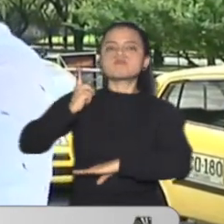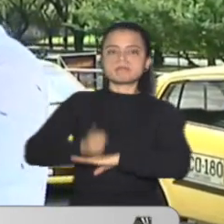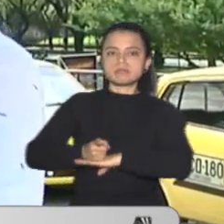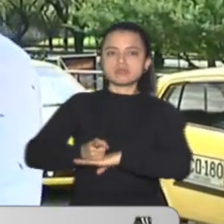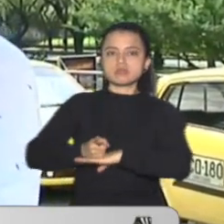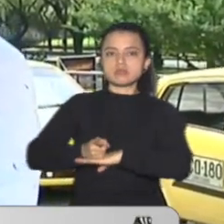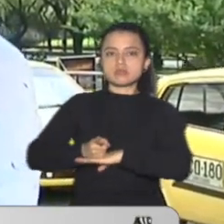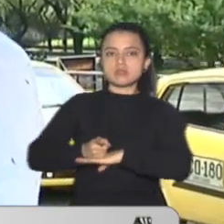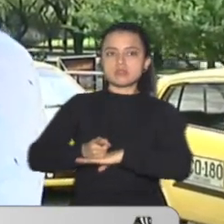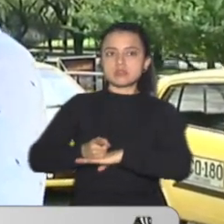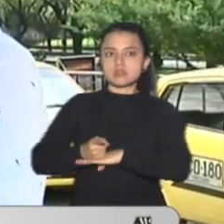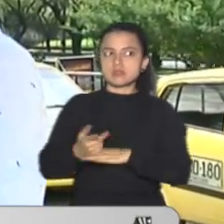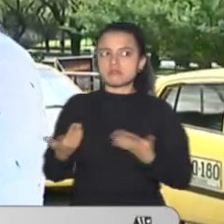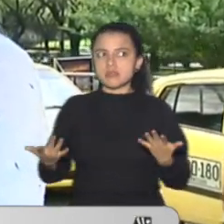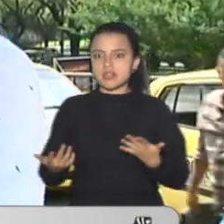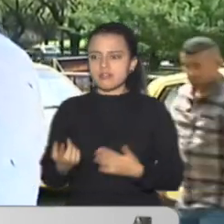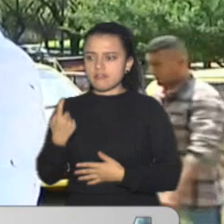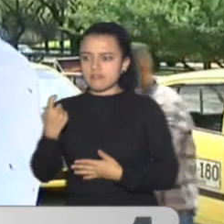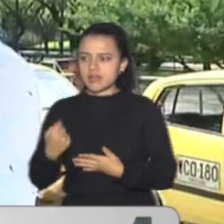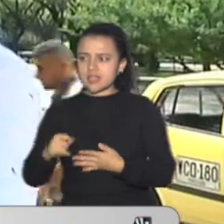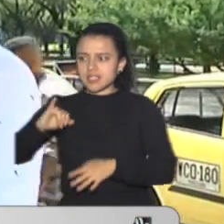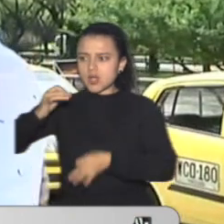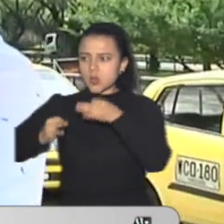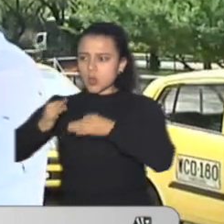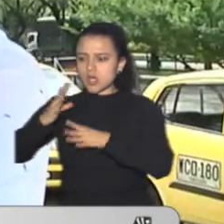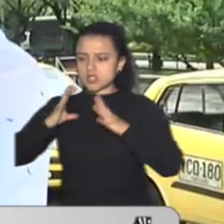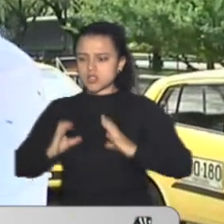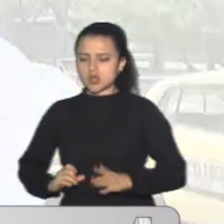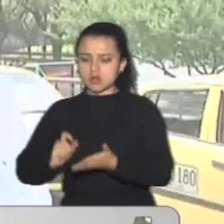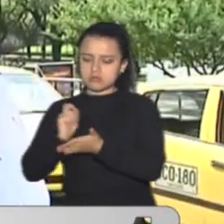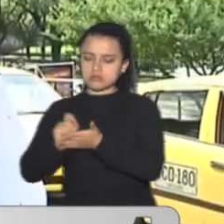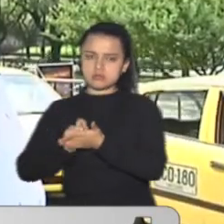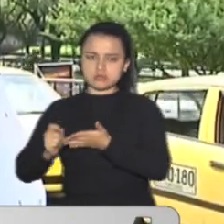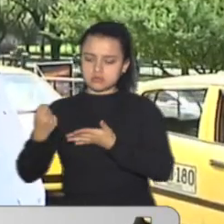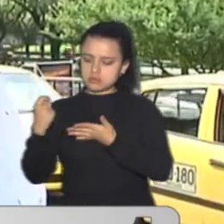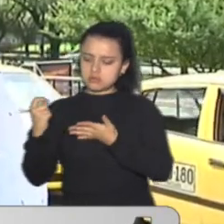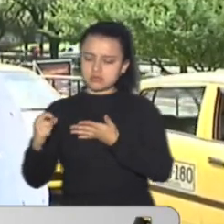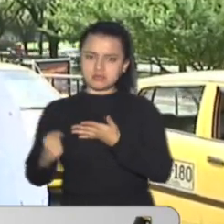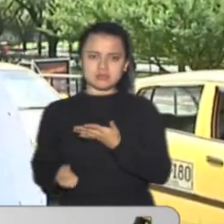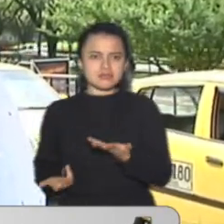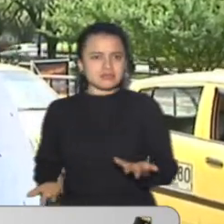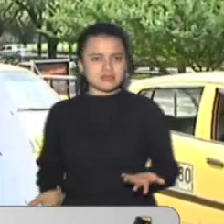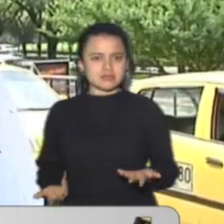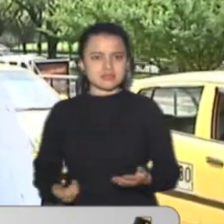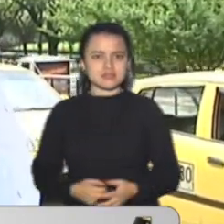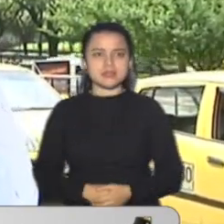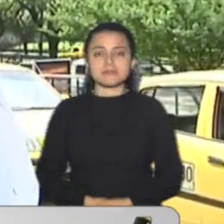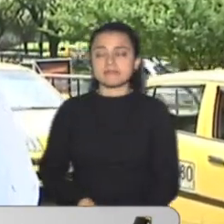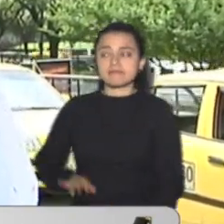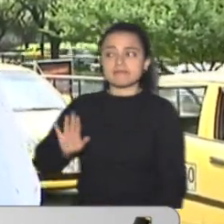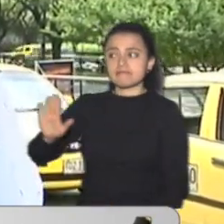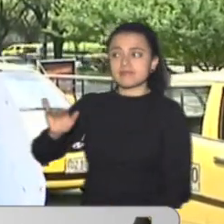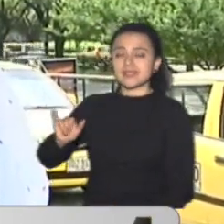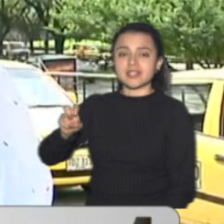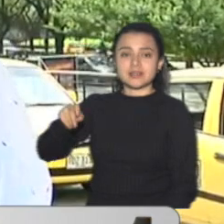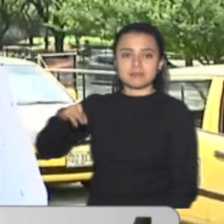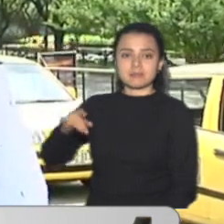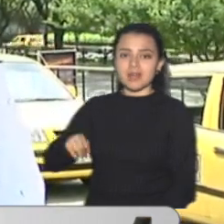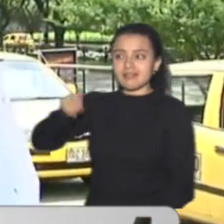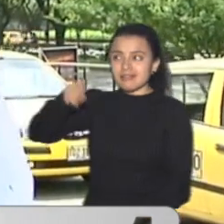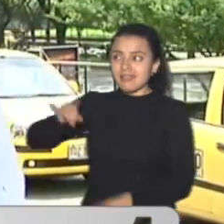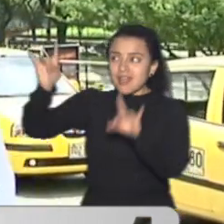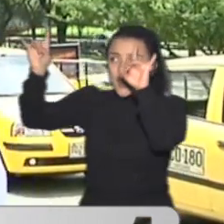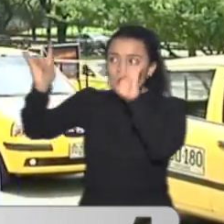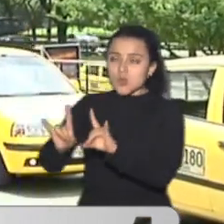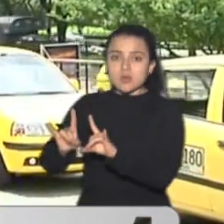webs de control de garantías para realizar una búsqueda selectiva de envases de apps y es el inpec quien se encarga de garantizar la